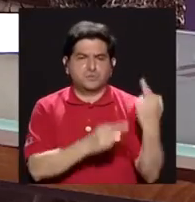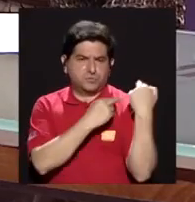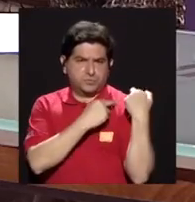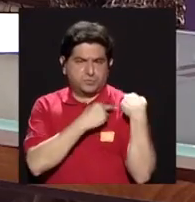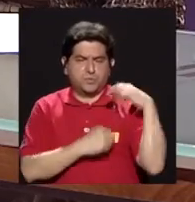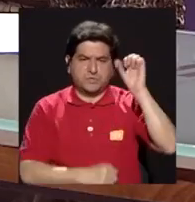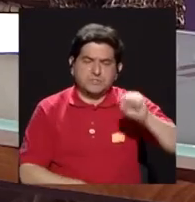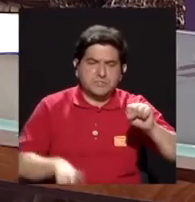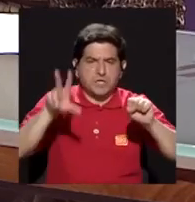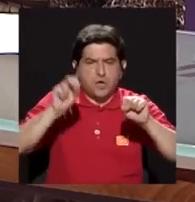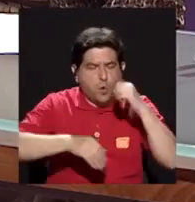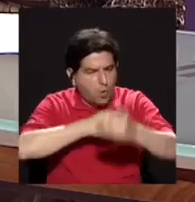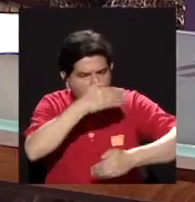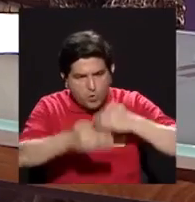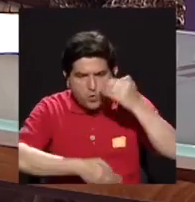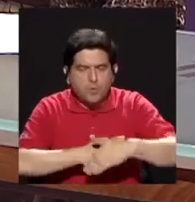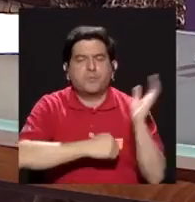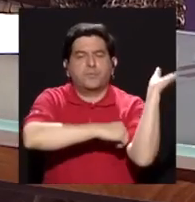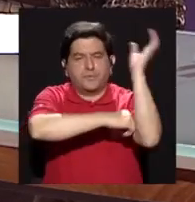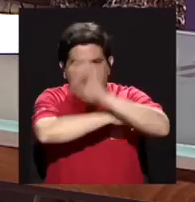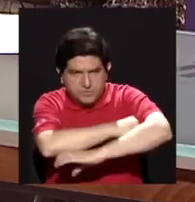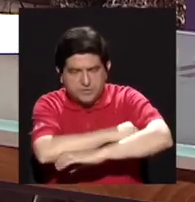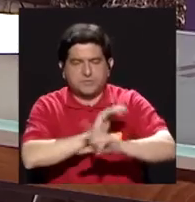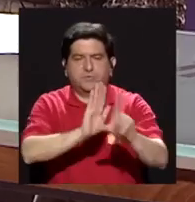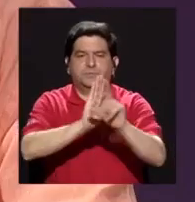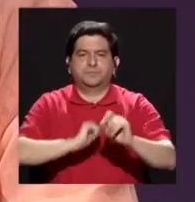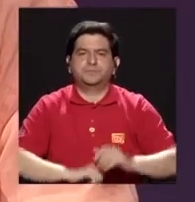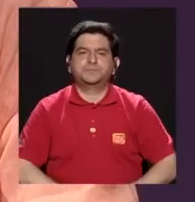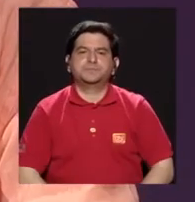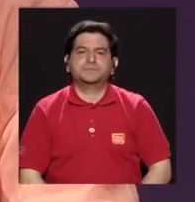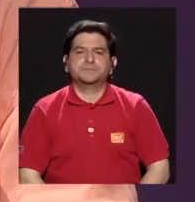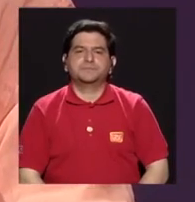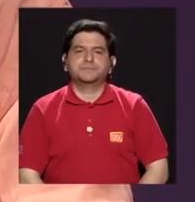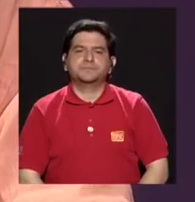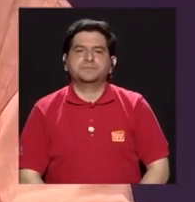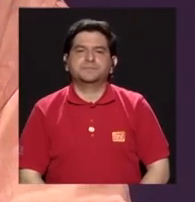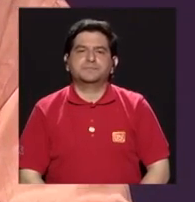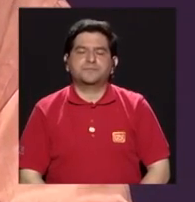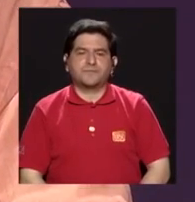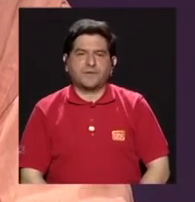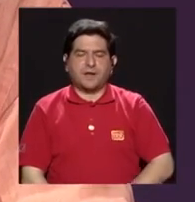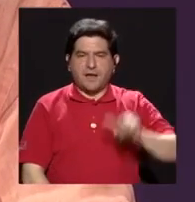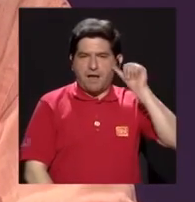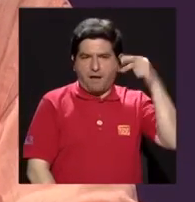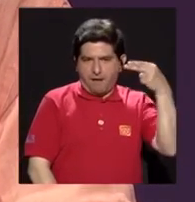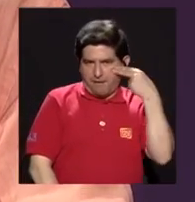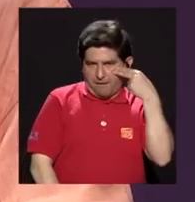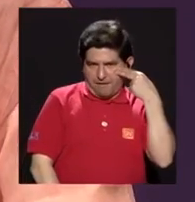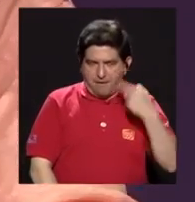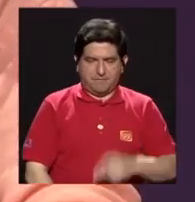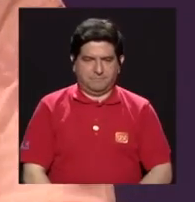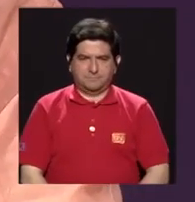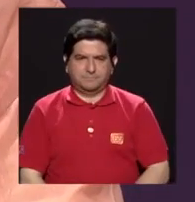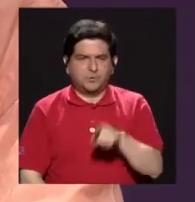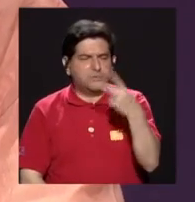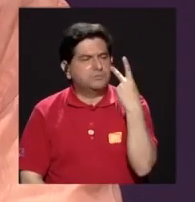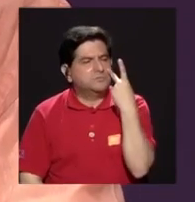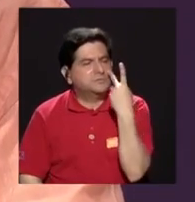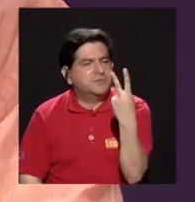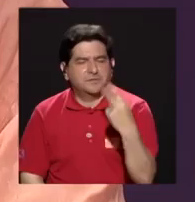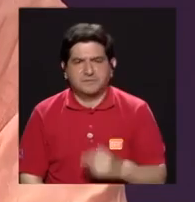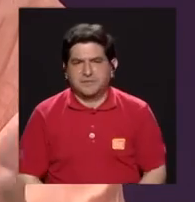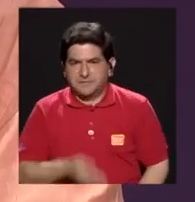si procede o no procede ya otro tipo de sanciones a nivel legal claro que anhelen a éste como ves vos